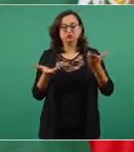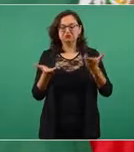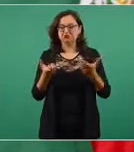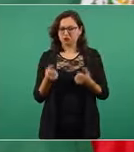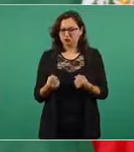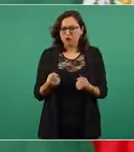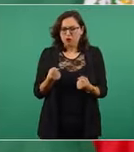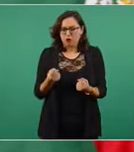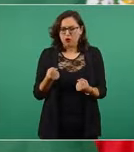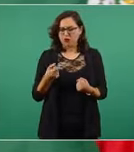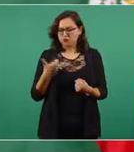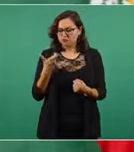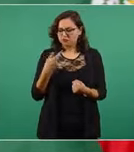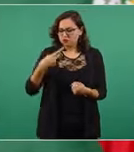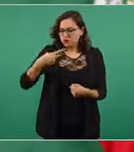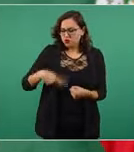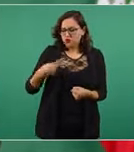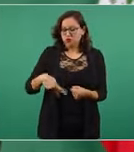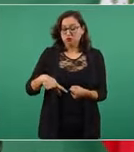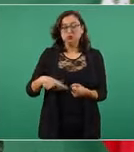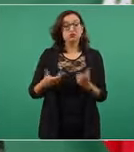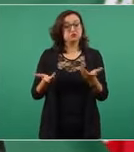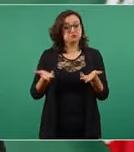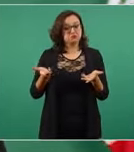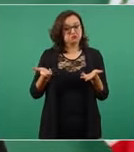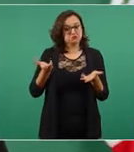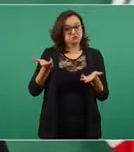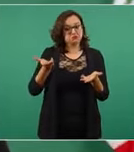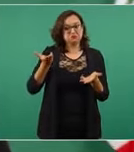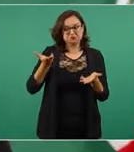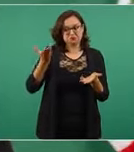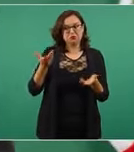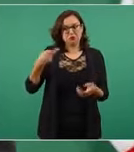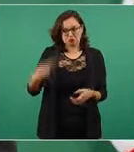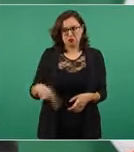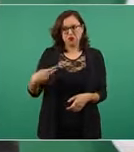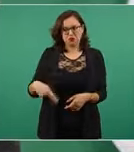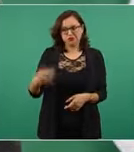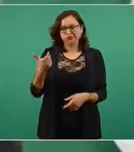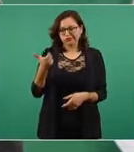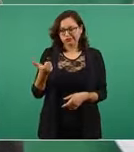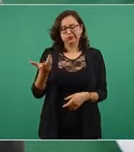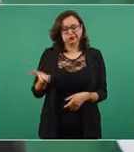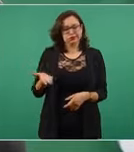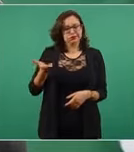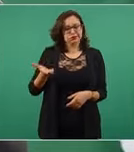inclusive se ha apreciado desde que estamos en el gobierno.